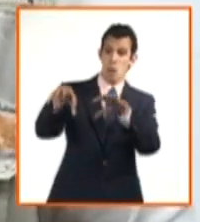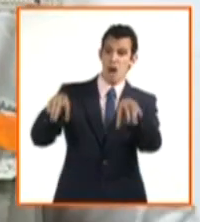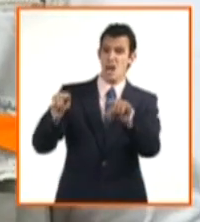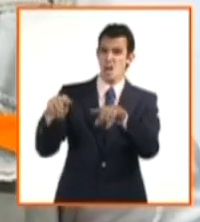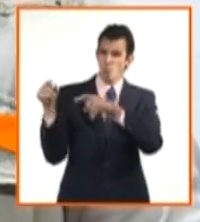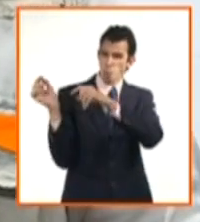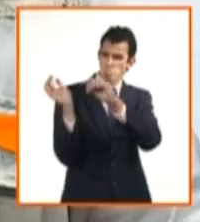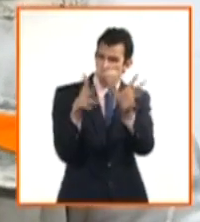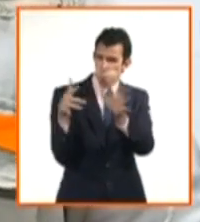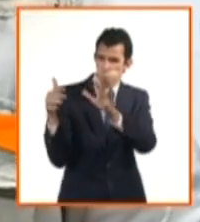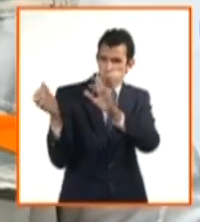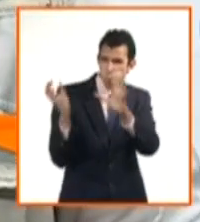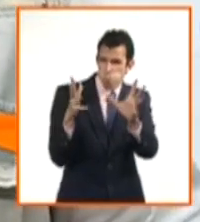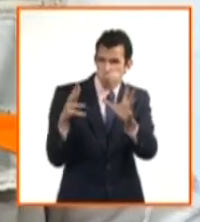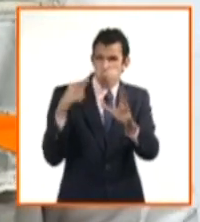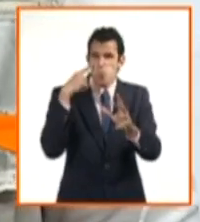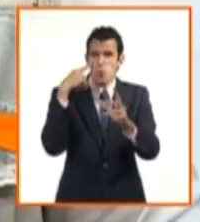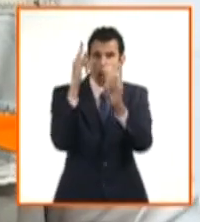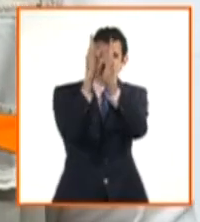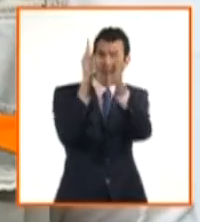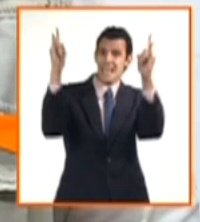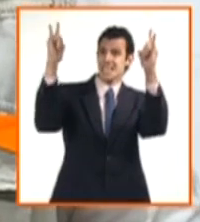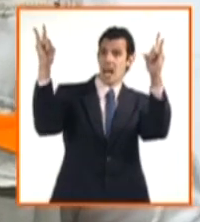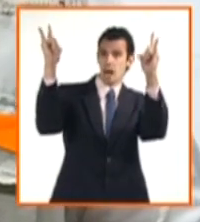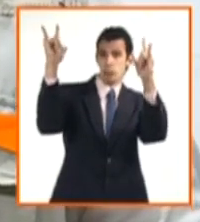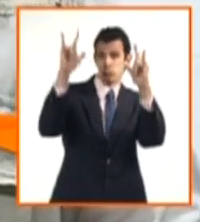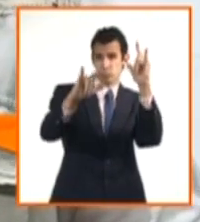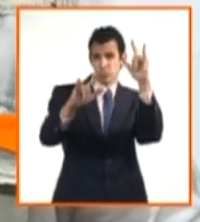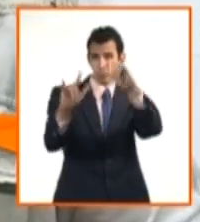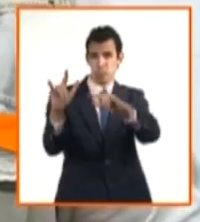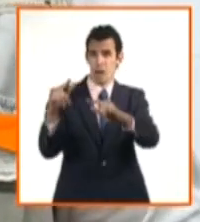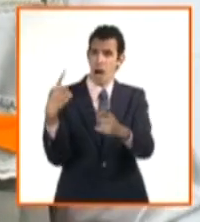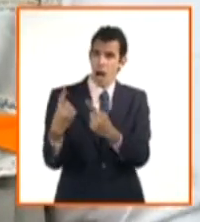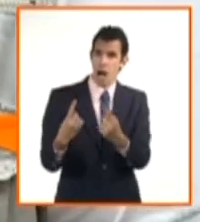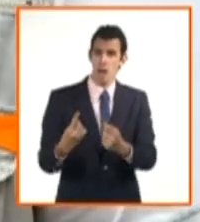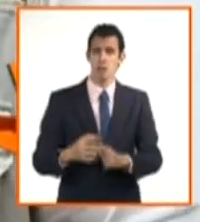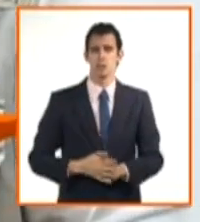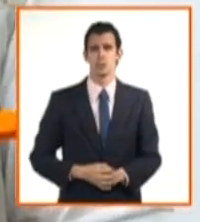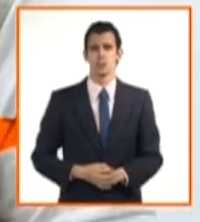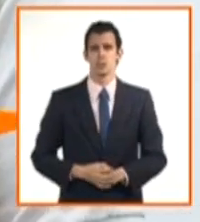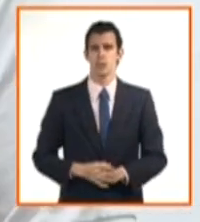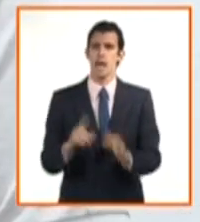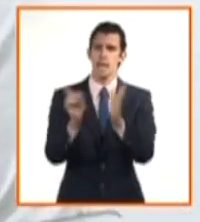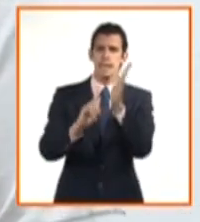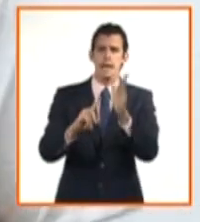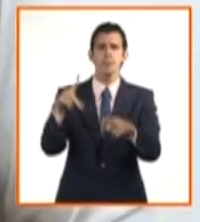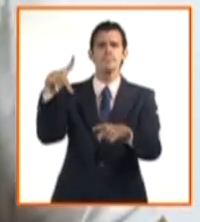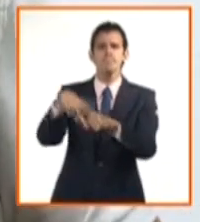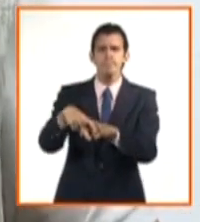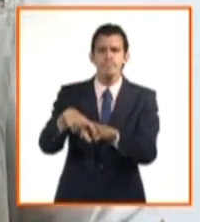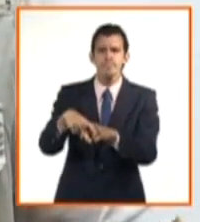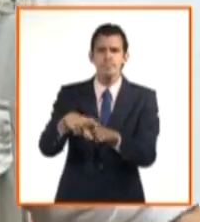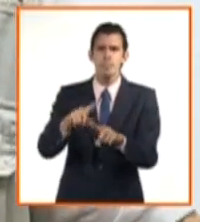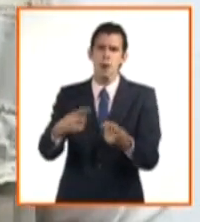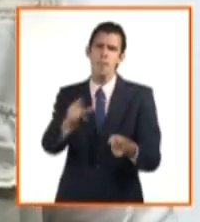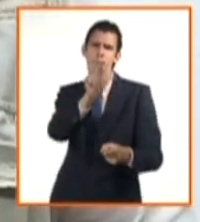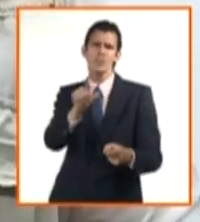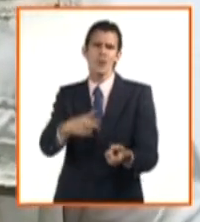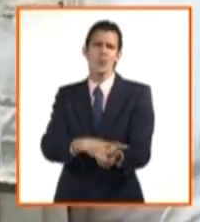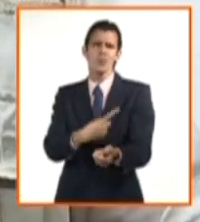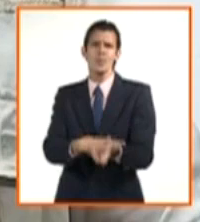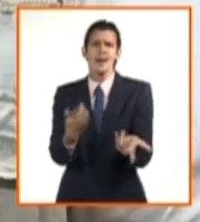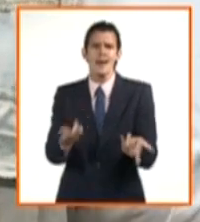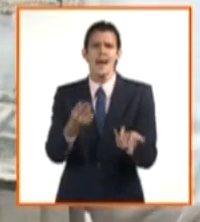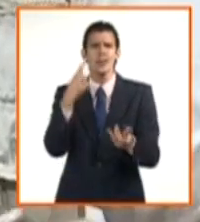las redes de distribución eléctrica lo que la población conoce como un comúnmente como los circuitos